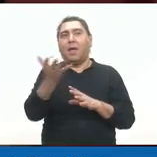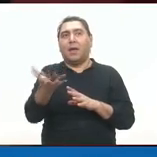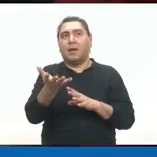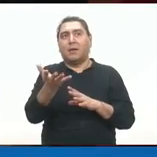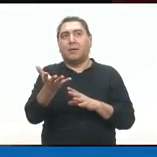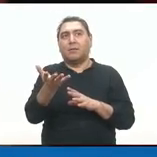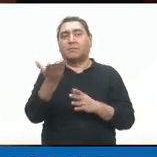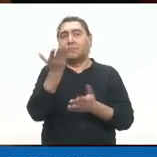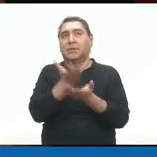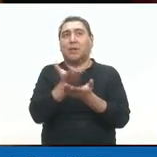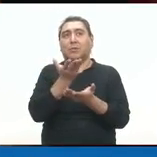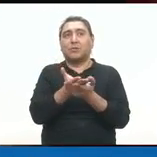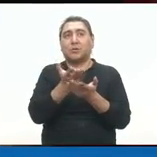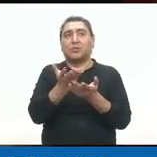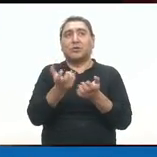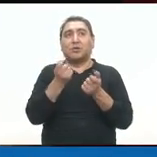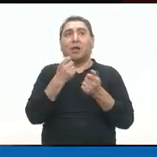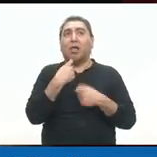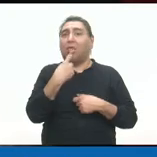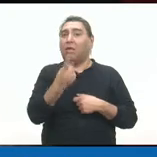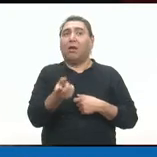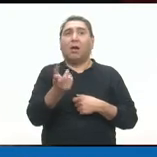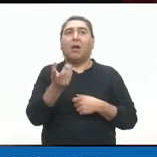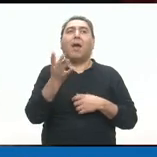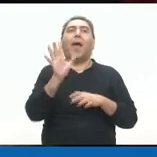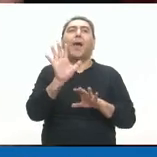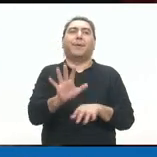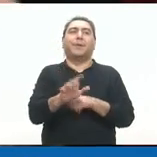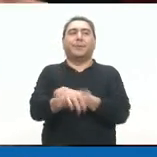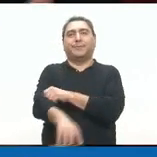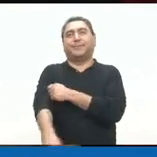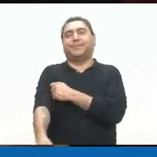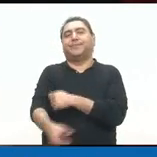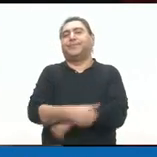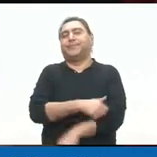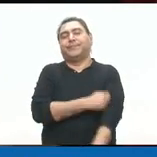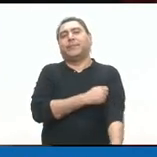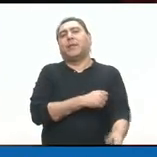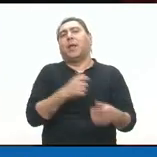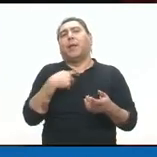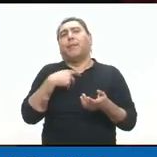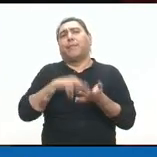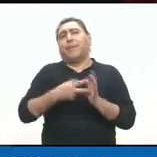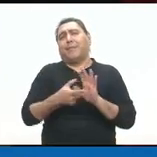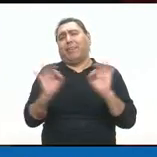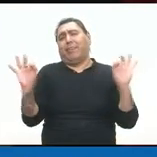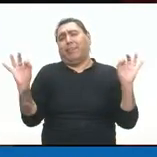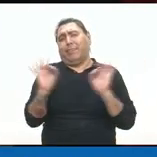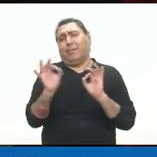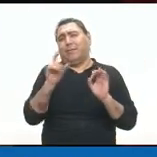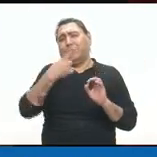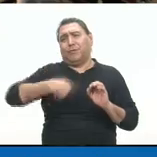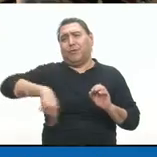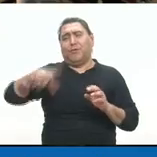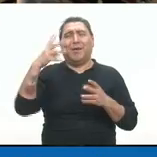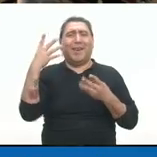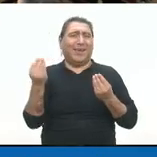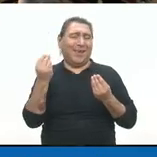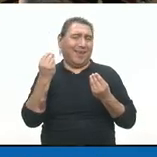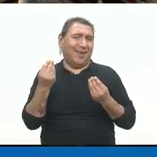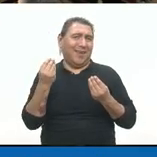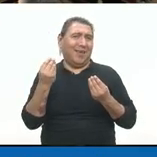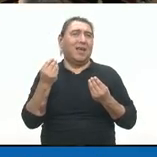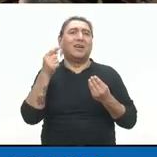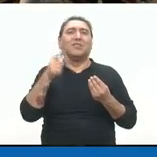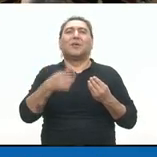me las han propuesto. Y les dije que no tengo... A ver, no tengo ningún problema. Esto es para que todos lo hagamos. Ni se trata de